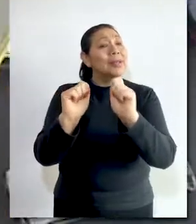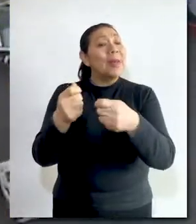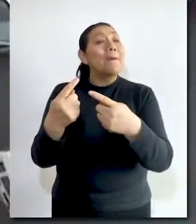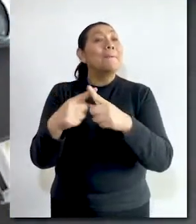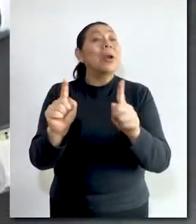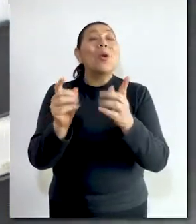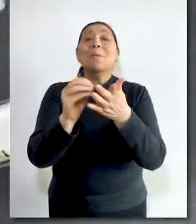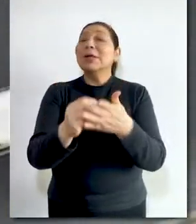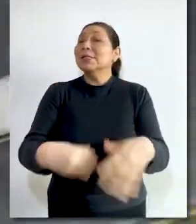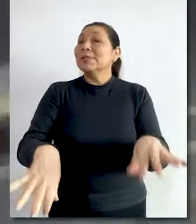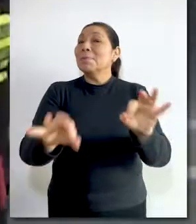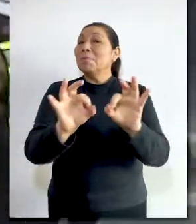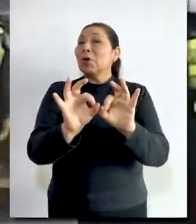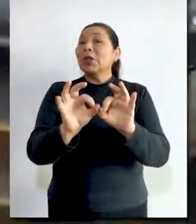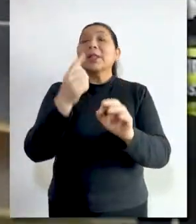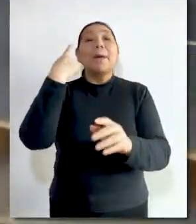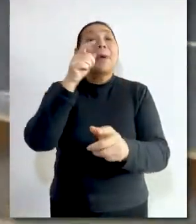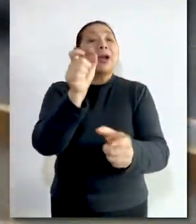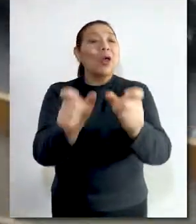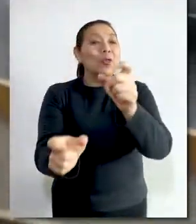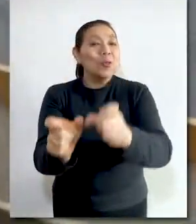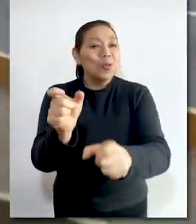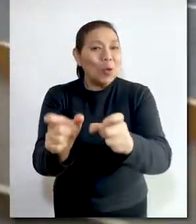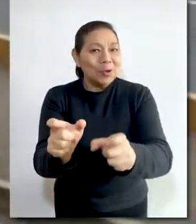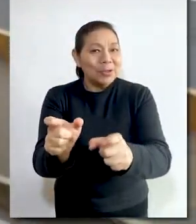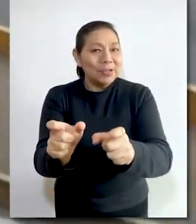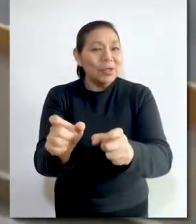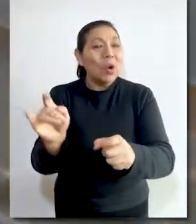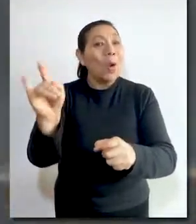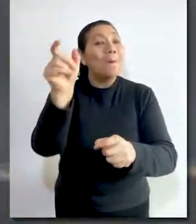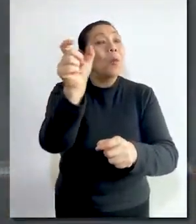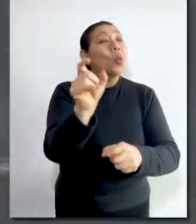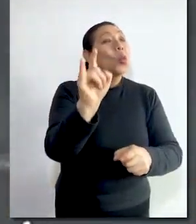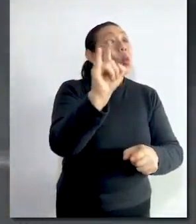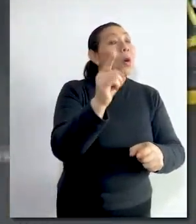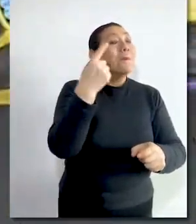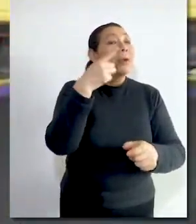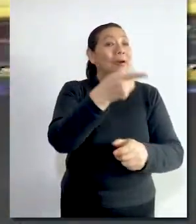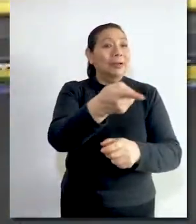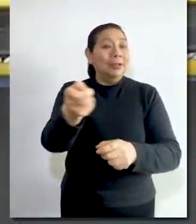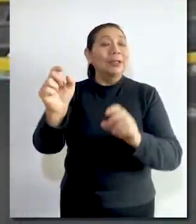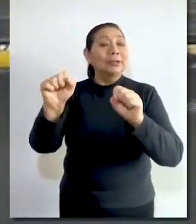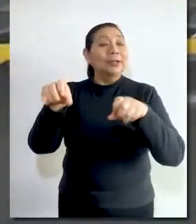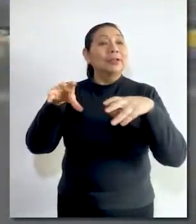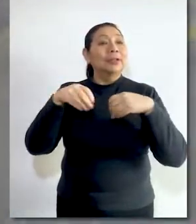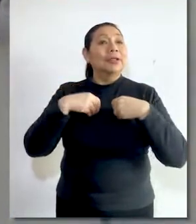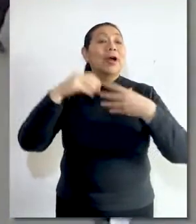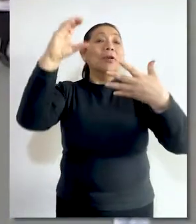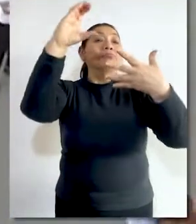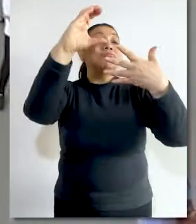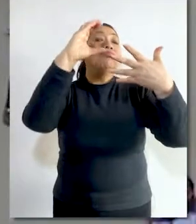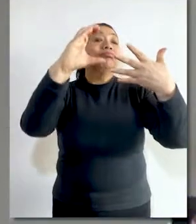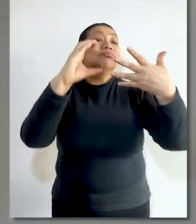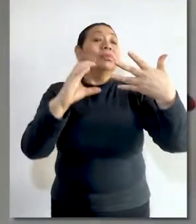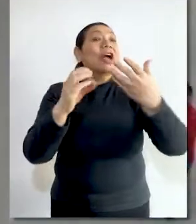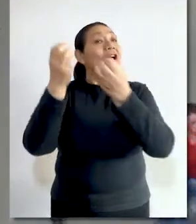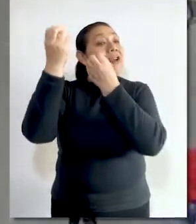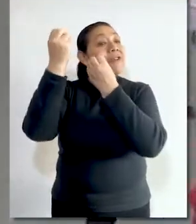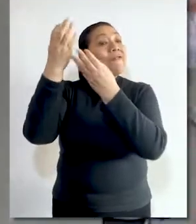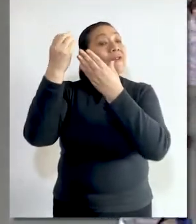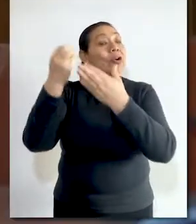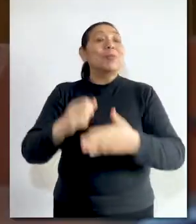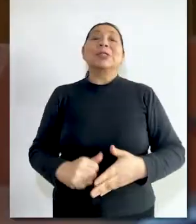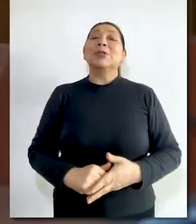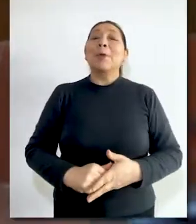siendo relevante para la ciudadanía y potenciales usuarios y por ello adquiere las características de